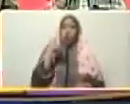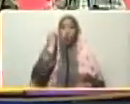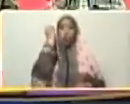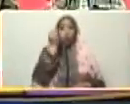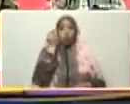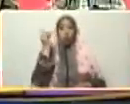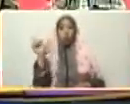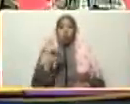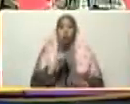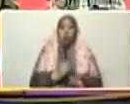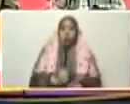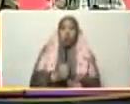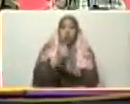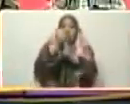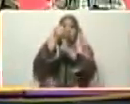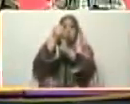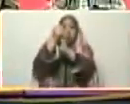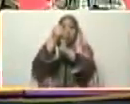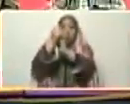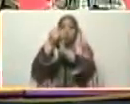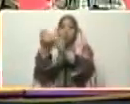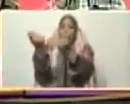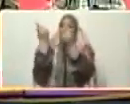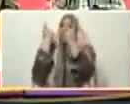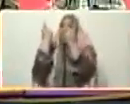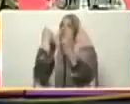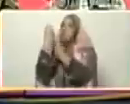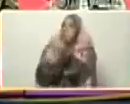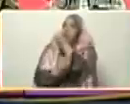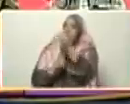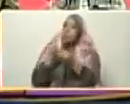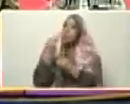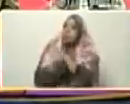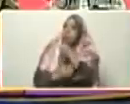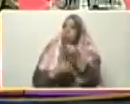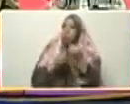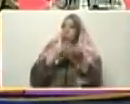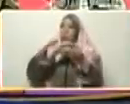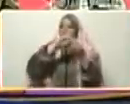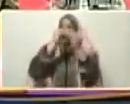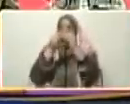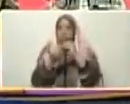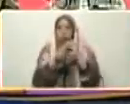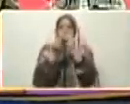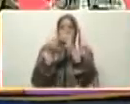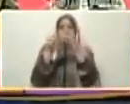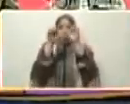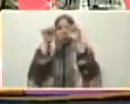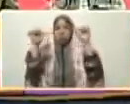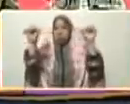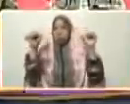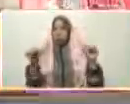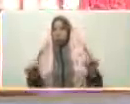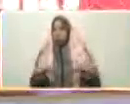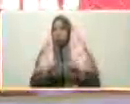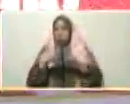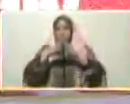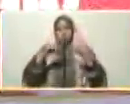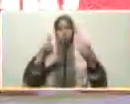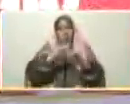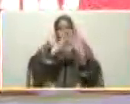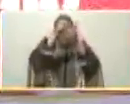el lenguaje la forma de acción la organización la estructura todo debe